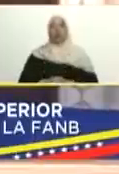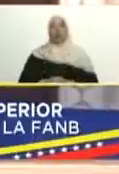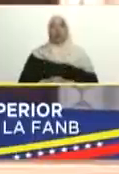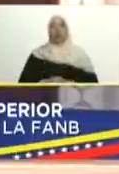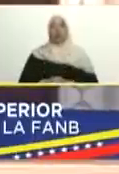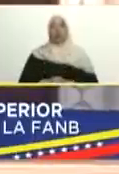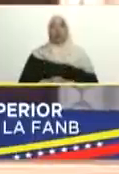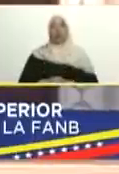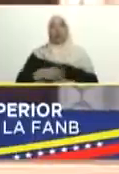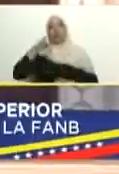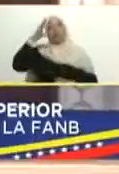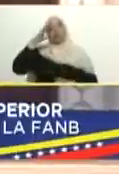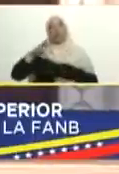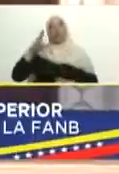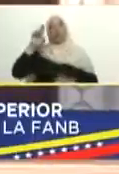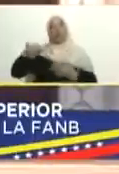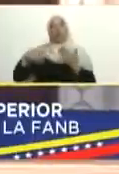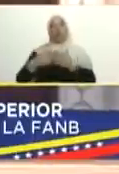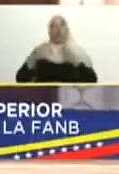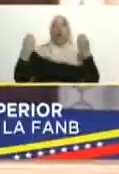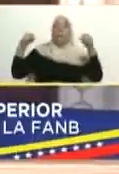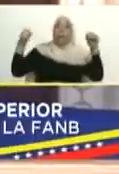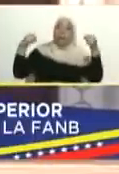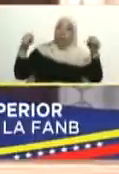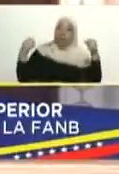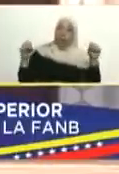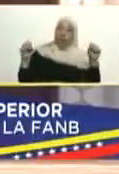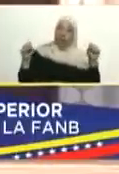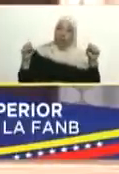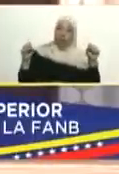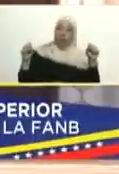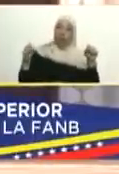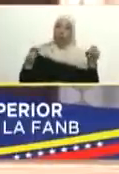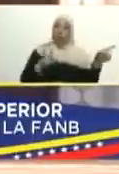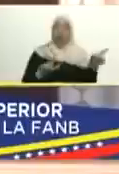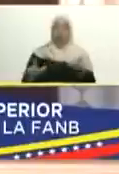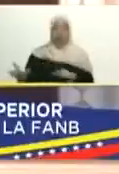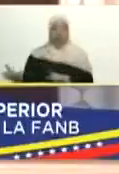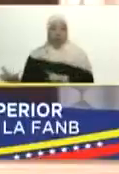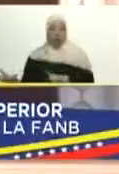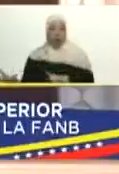la Milicia Nacional Bolivariana ya ha entrenado en el terreno,